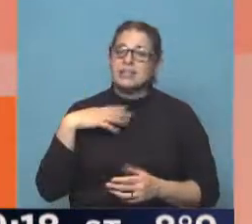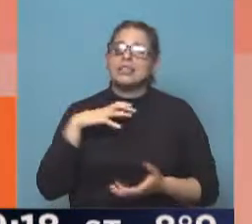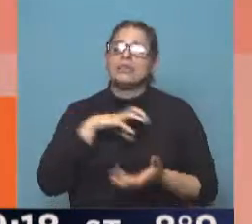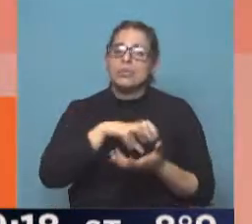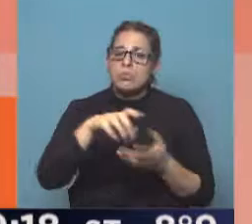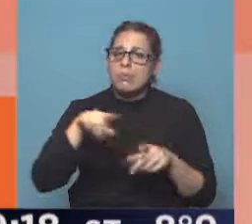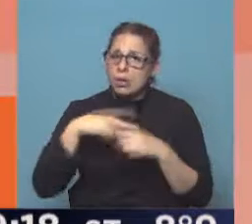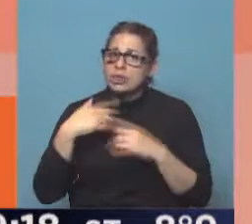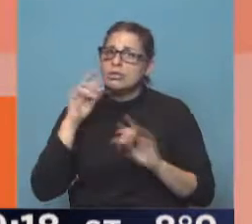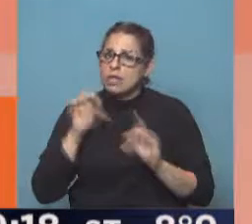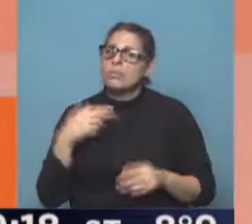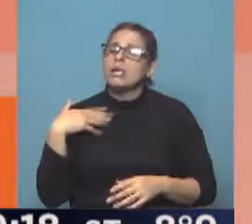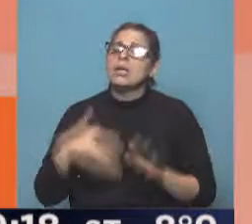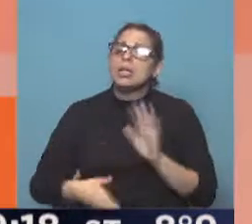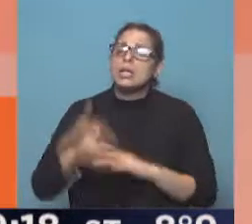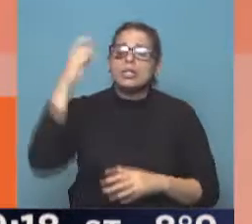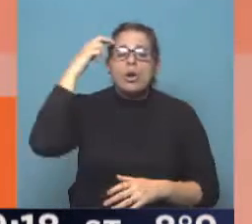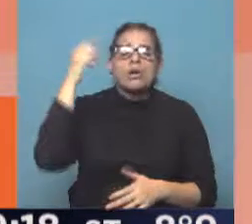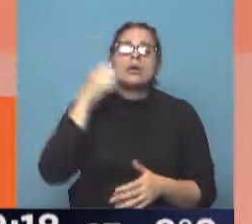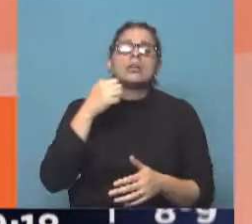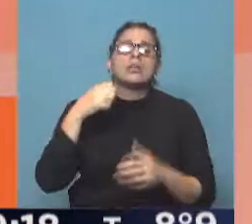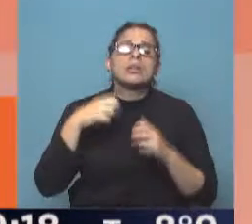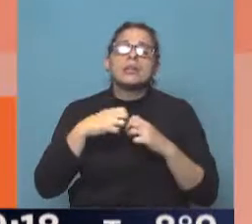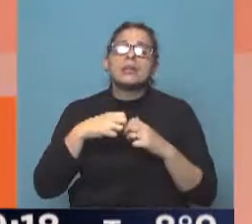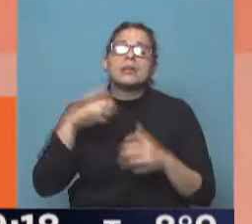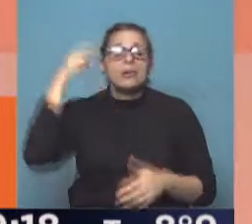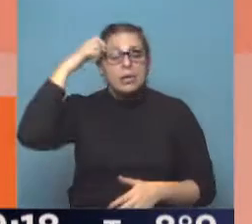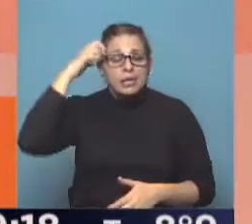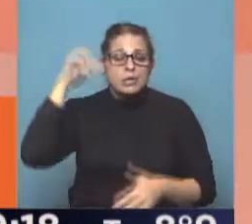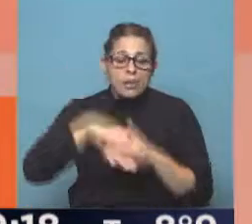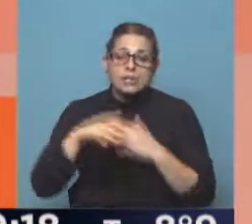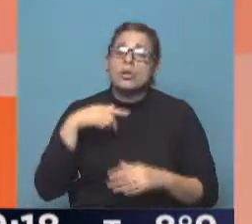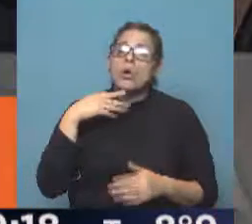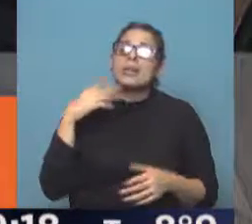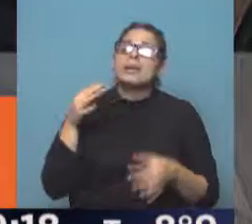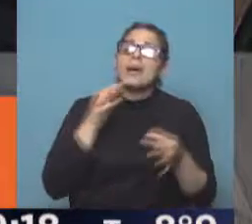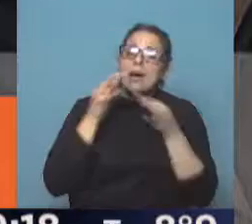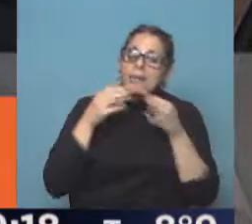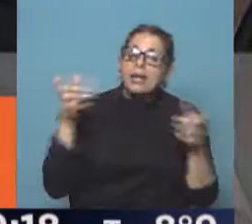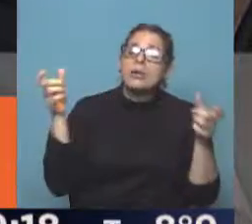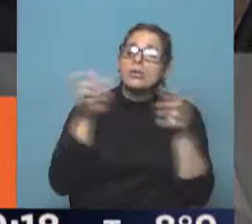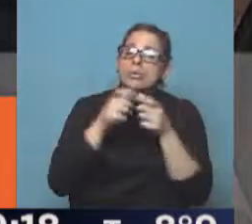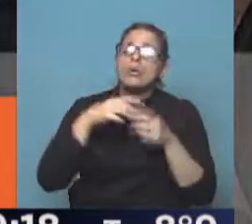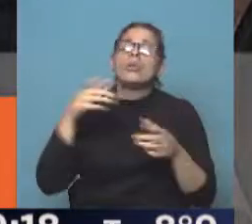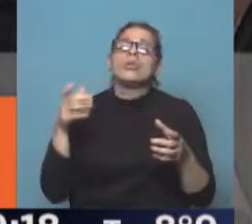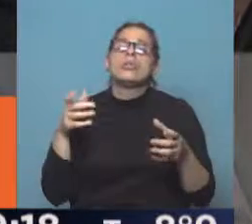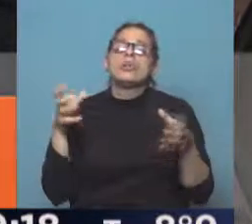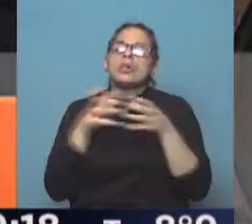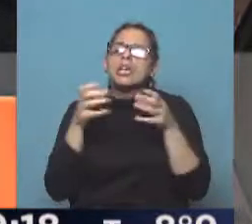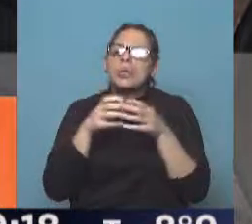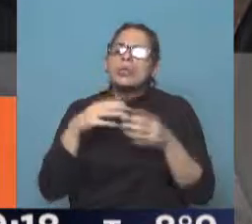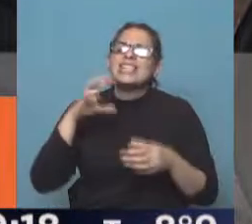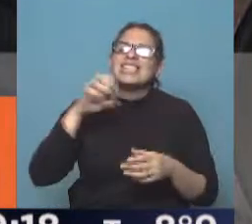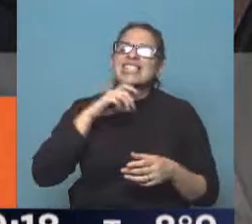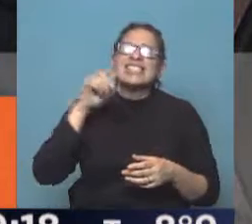políticos porque han ido al Congreso también a plantearlo, hoy lo van a hablar con la CGT, hoy se van a reunir, hoy no es un día